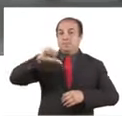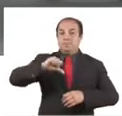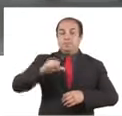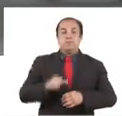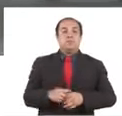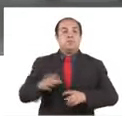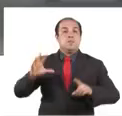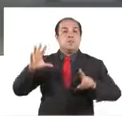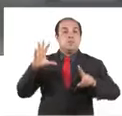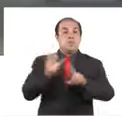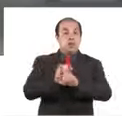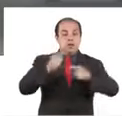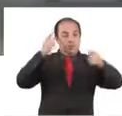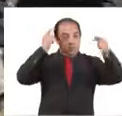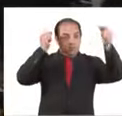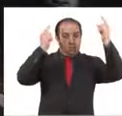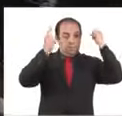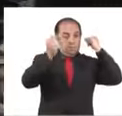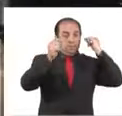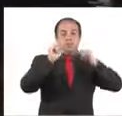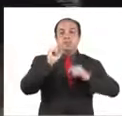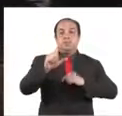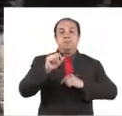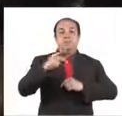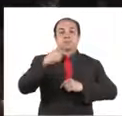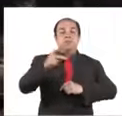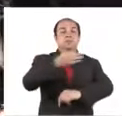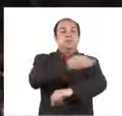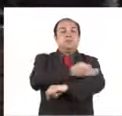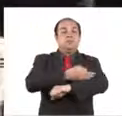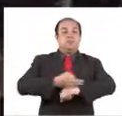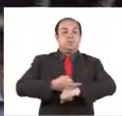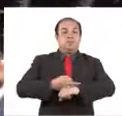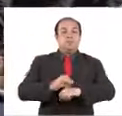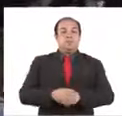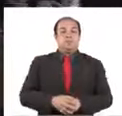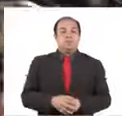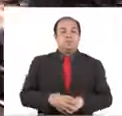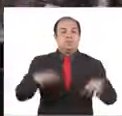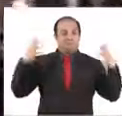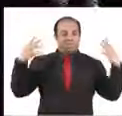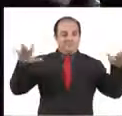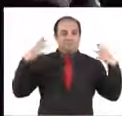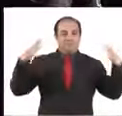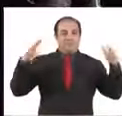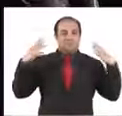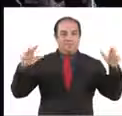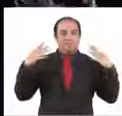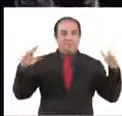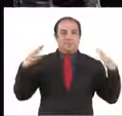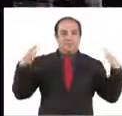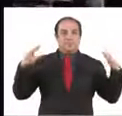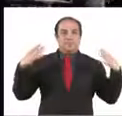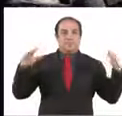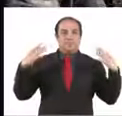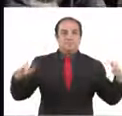están graduando y también a sus familias. Un gran aplauso.